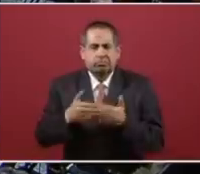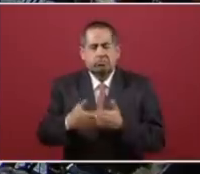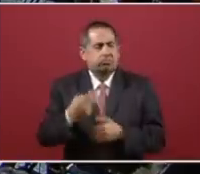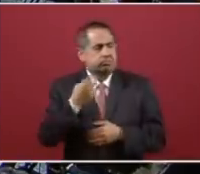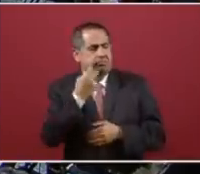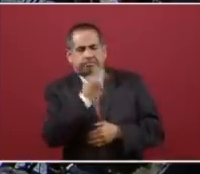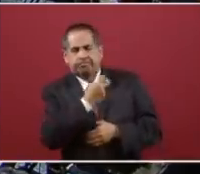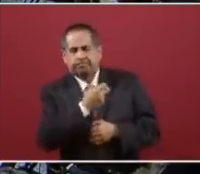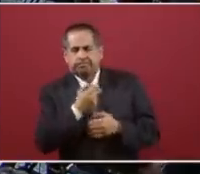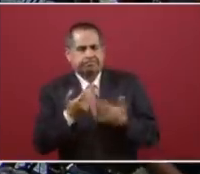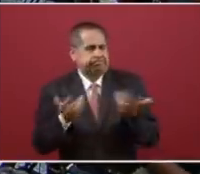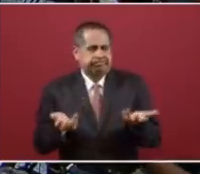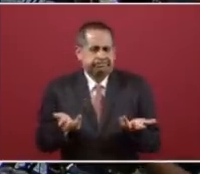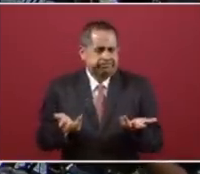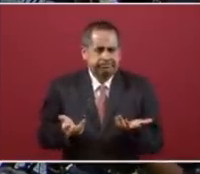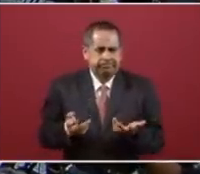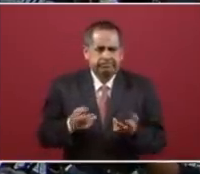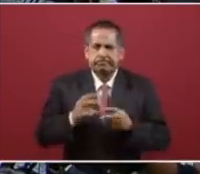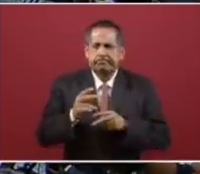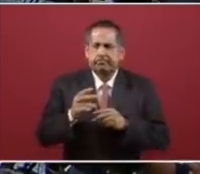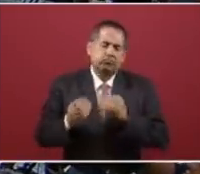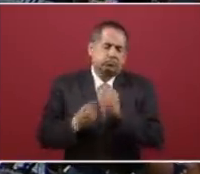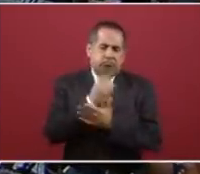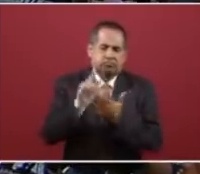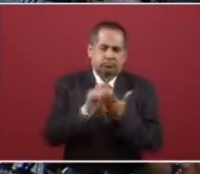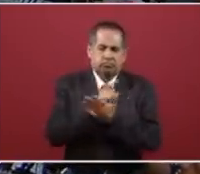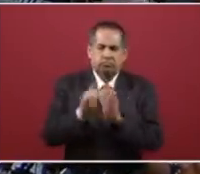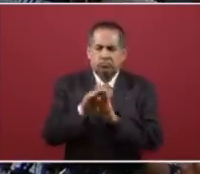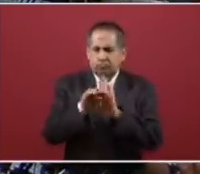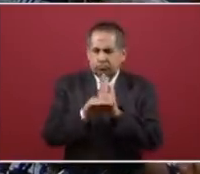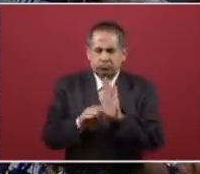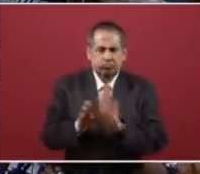este marco jurídico